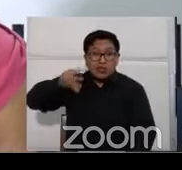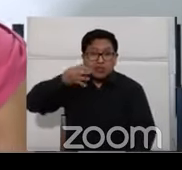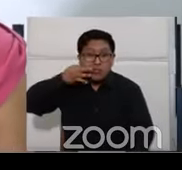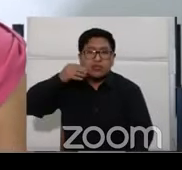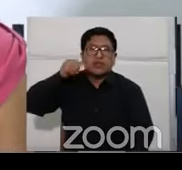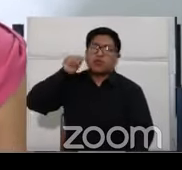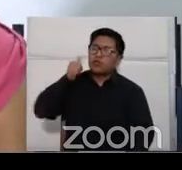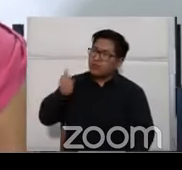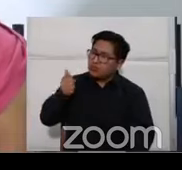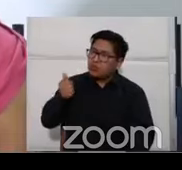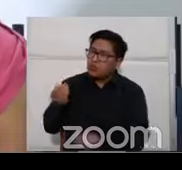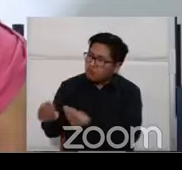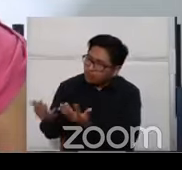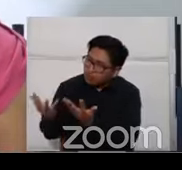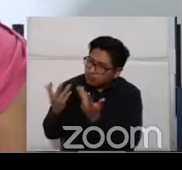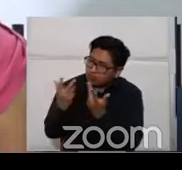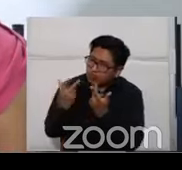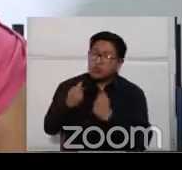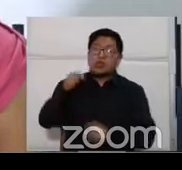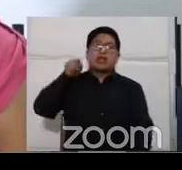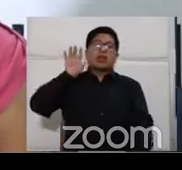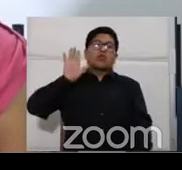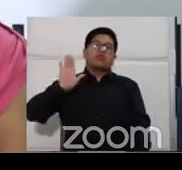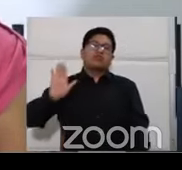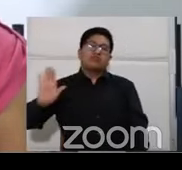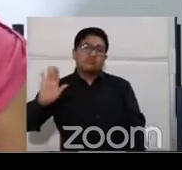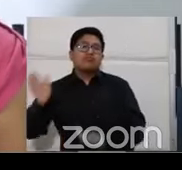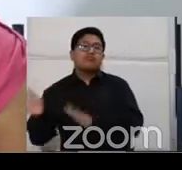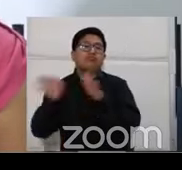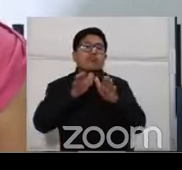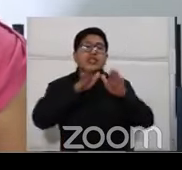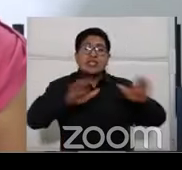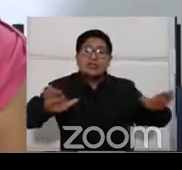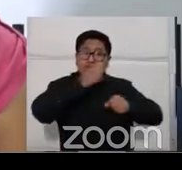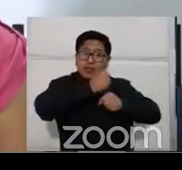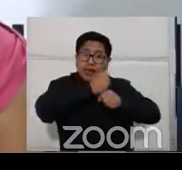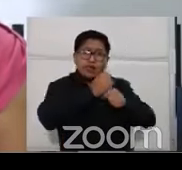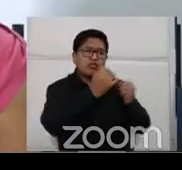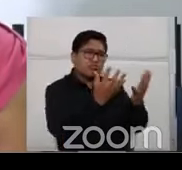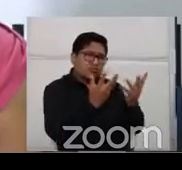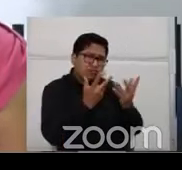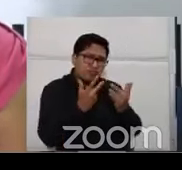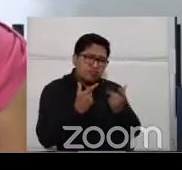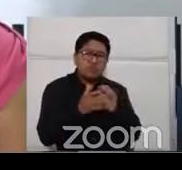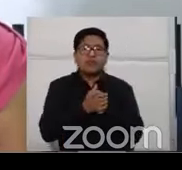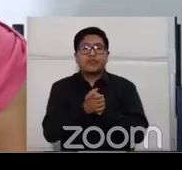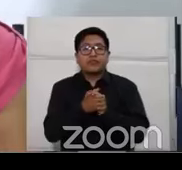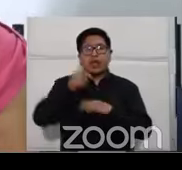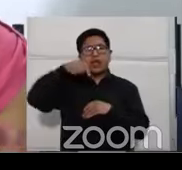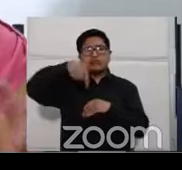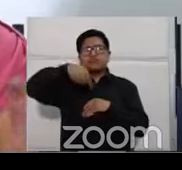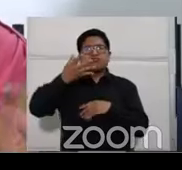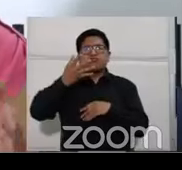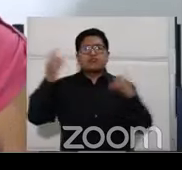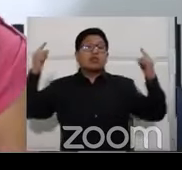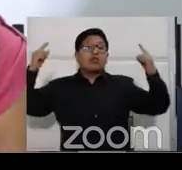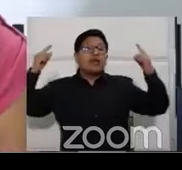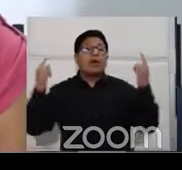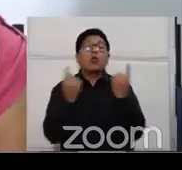niñas niños y adolescentes trabajadores así también ese encuentro pretende ser un espacio de reencuentro